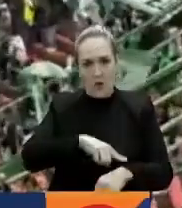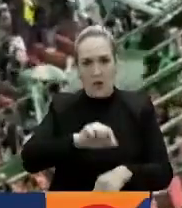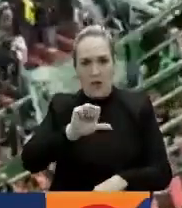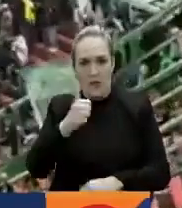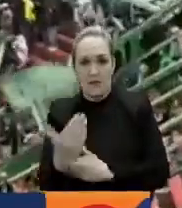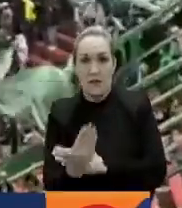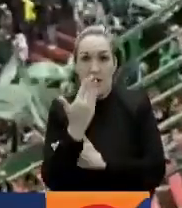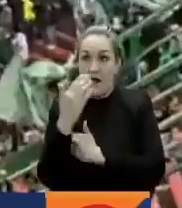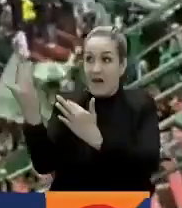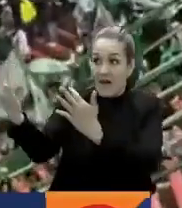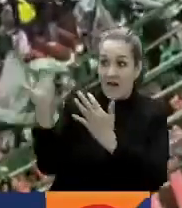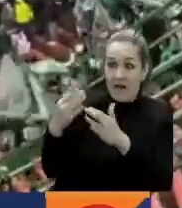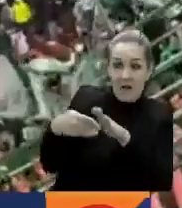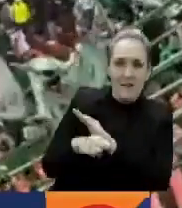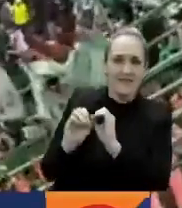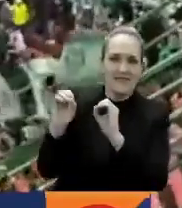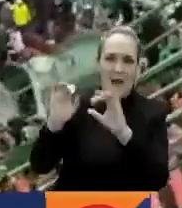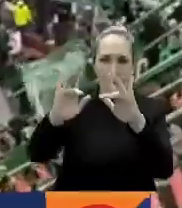sin presencia de público.